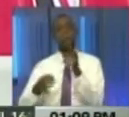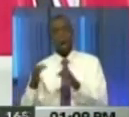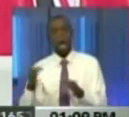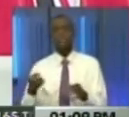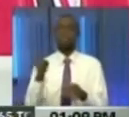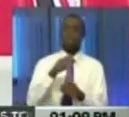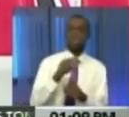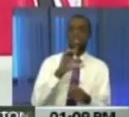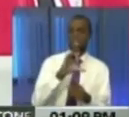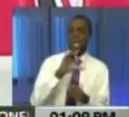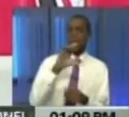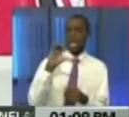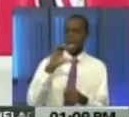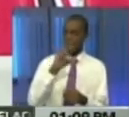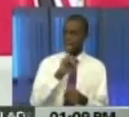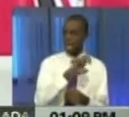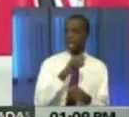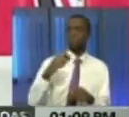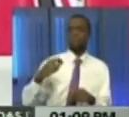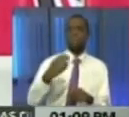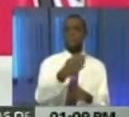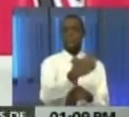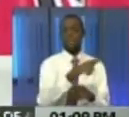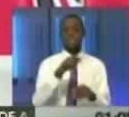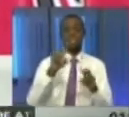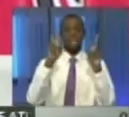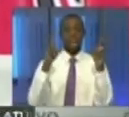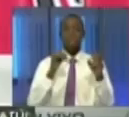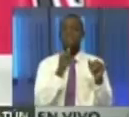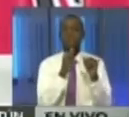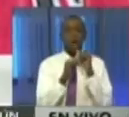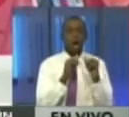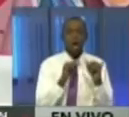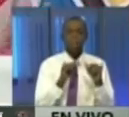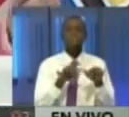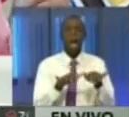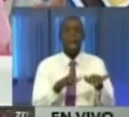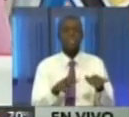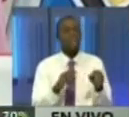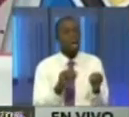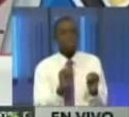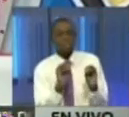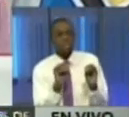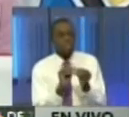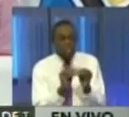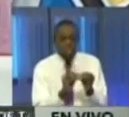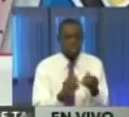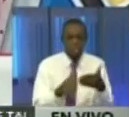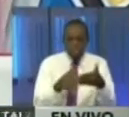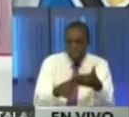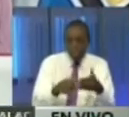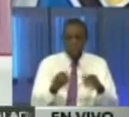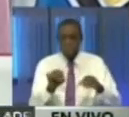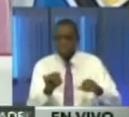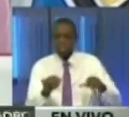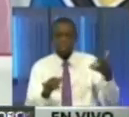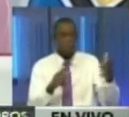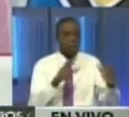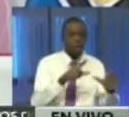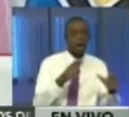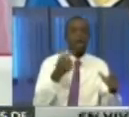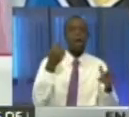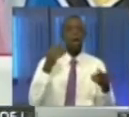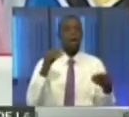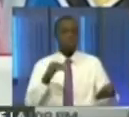Nacional Electoral, pero sobre todo en las áreas de informática, probando en ese momento en las máquinas las flashcards, la